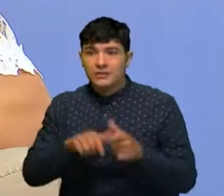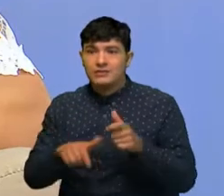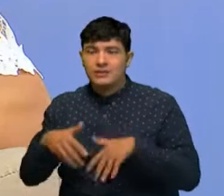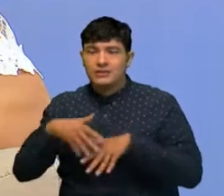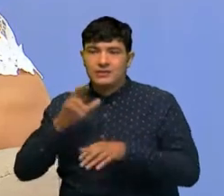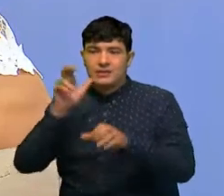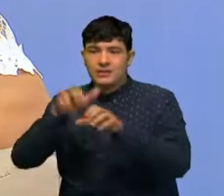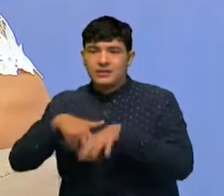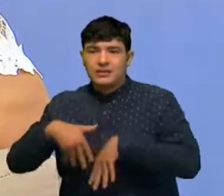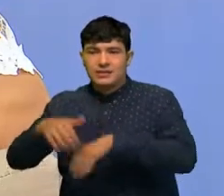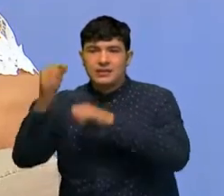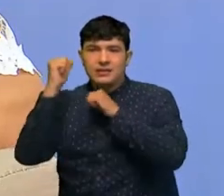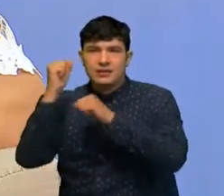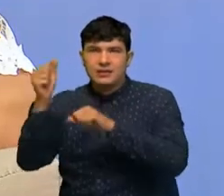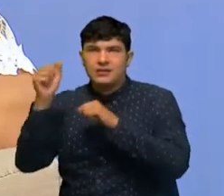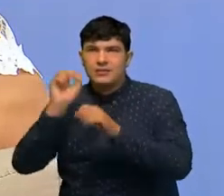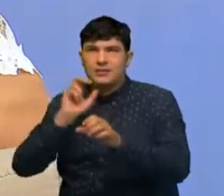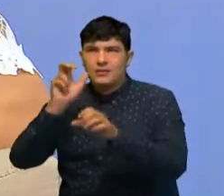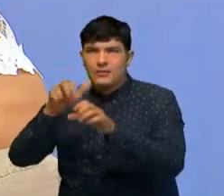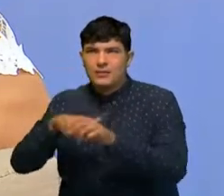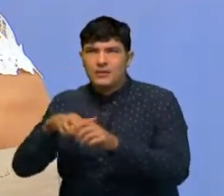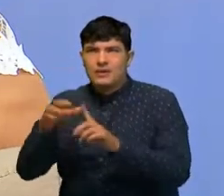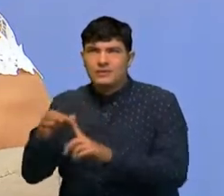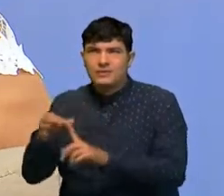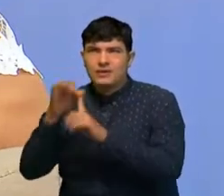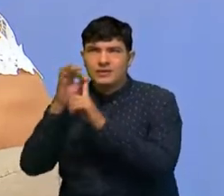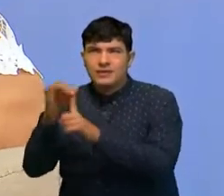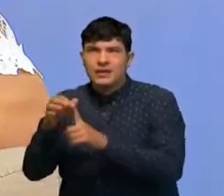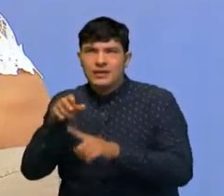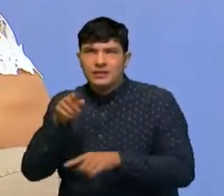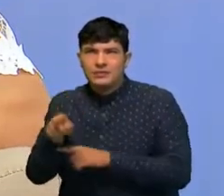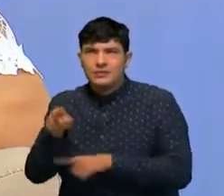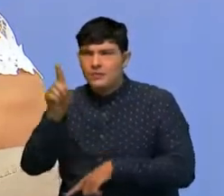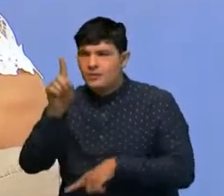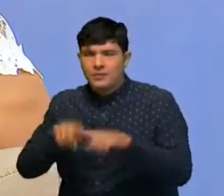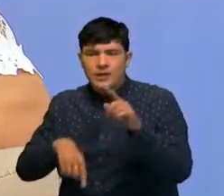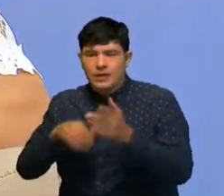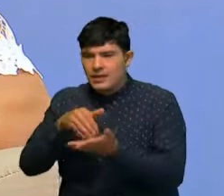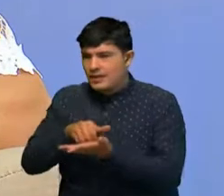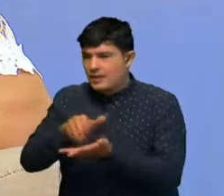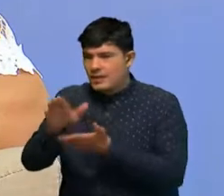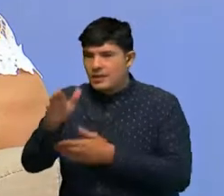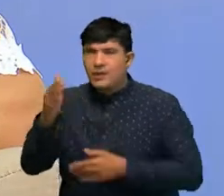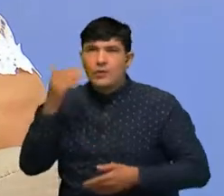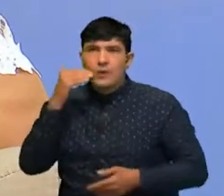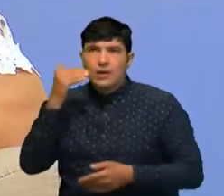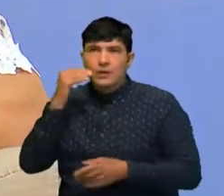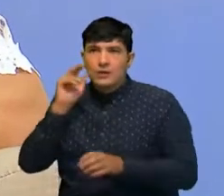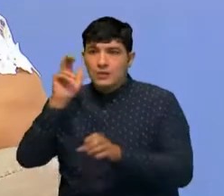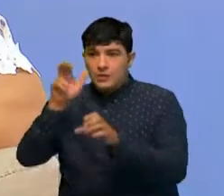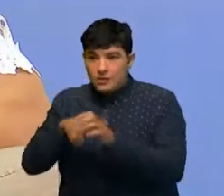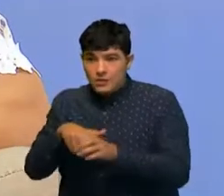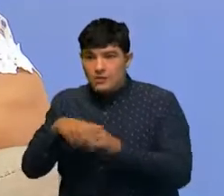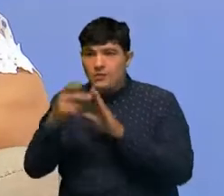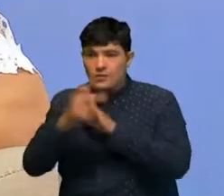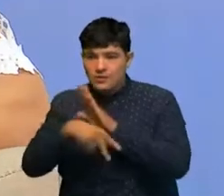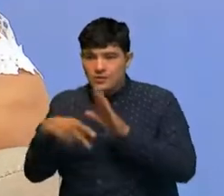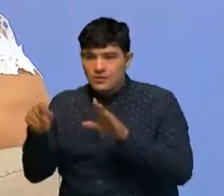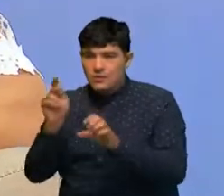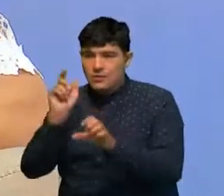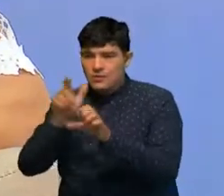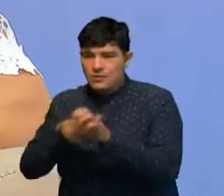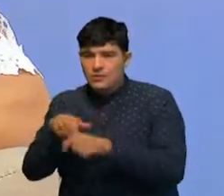caso tienen un fuero especial que no lo pueden despedir cuando hace parte de la constitución de